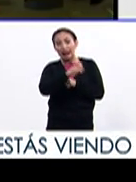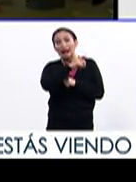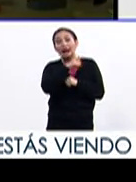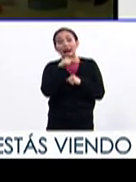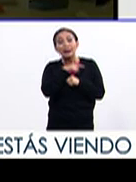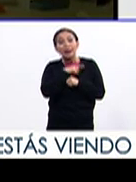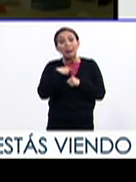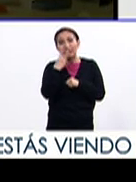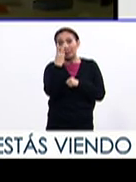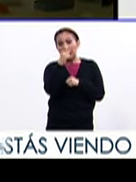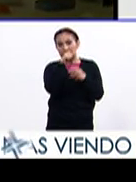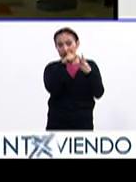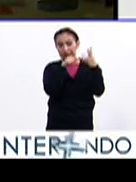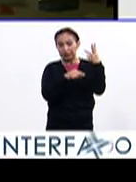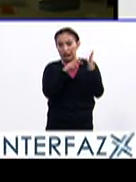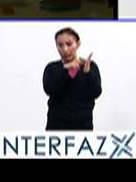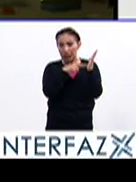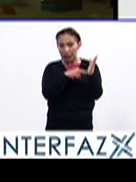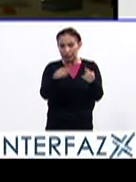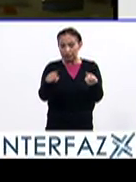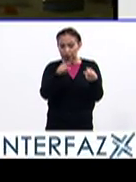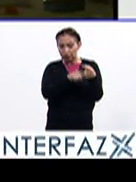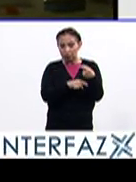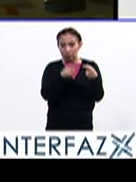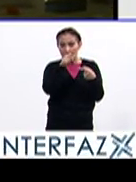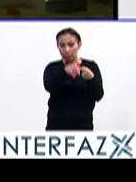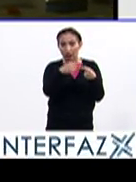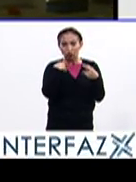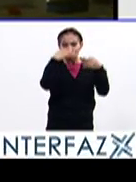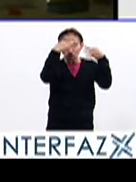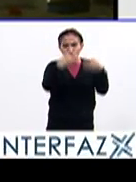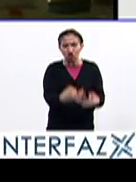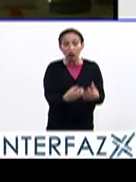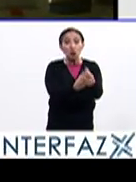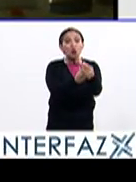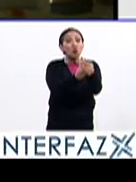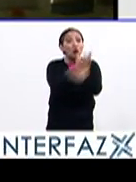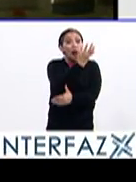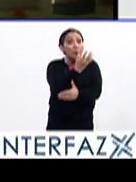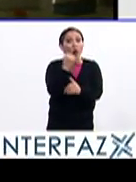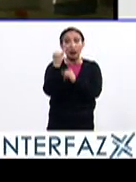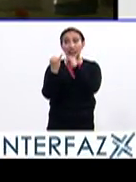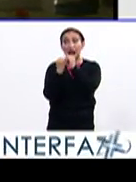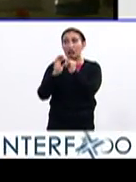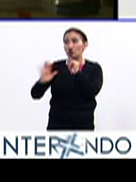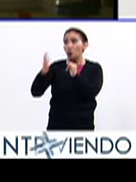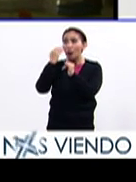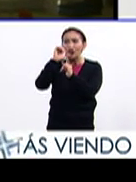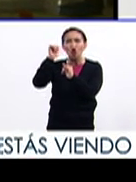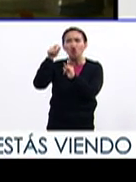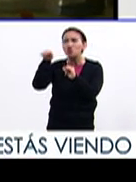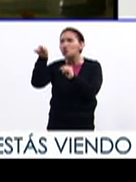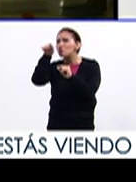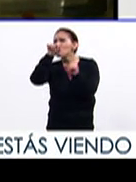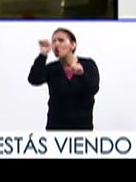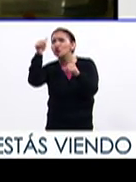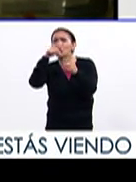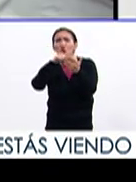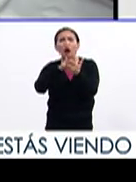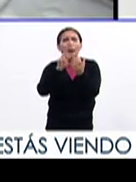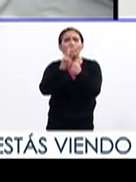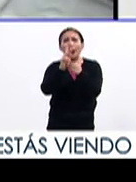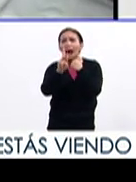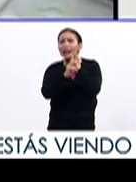tener tres requisitos. Por un lado, tiene que ser de originalidad internacional, es decir, que en ningún otro